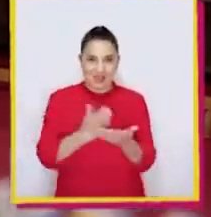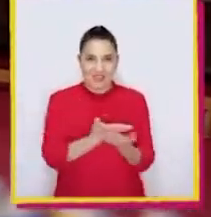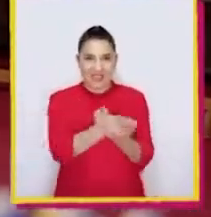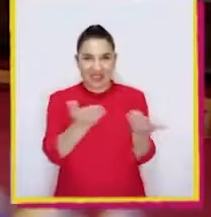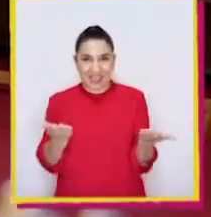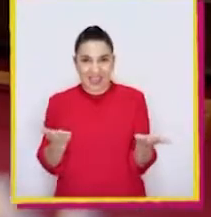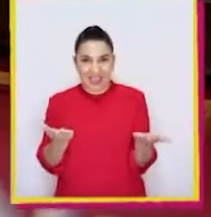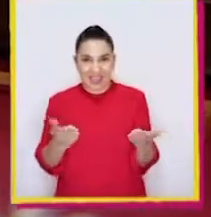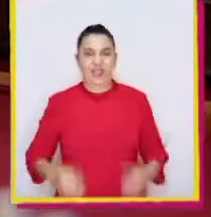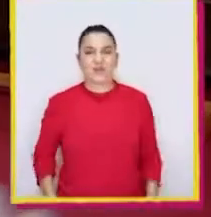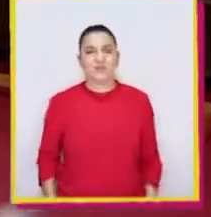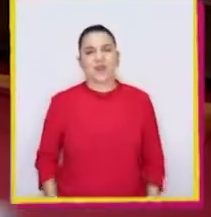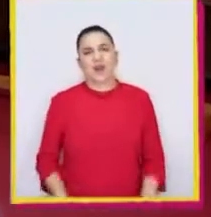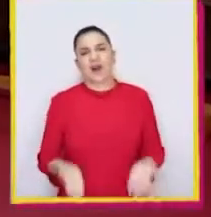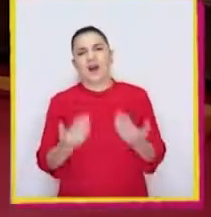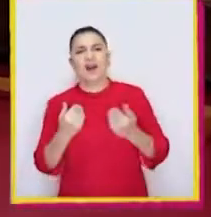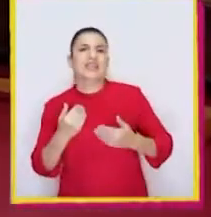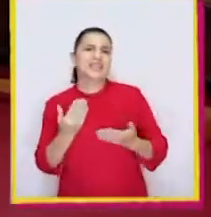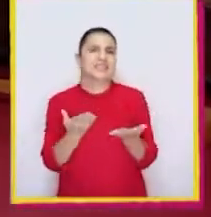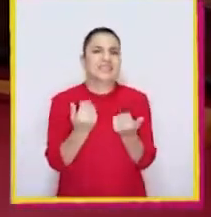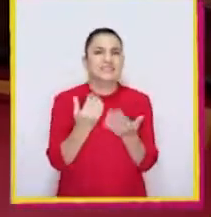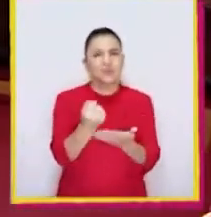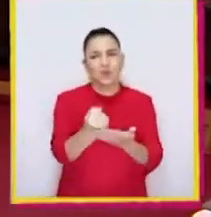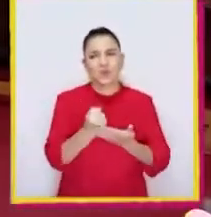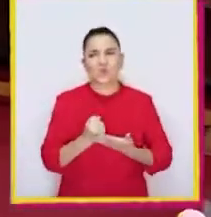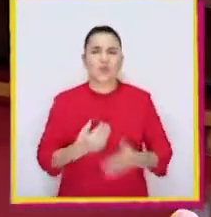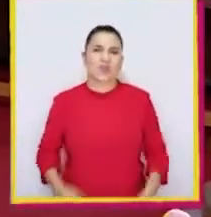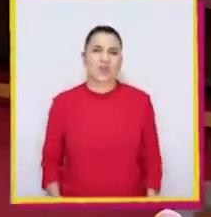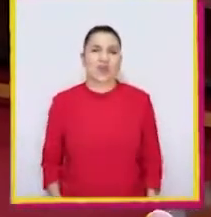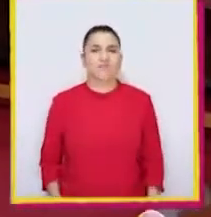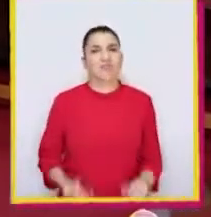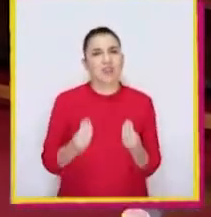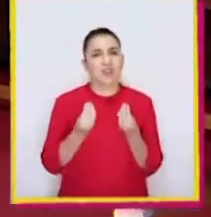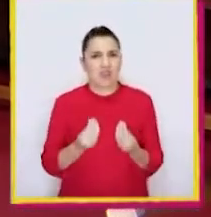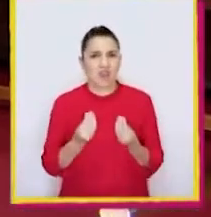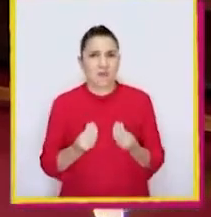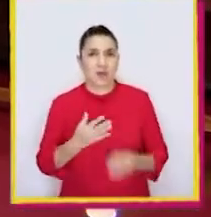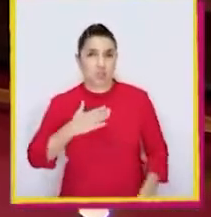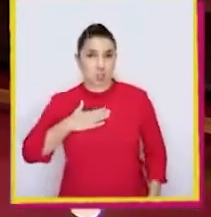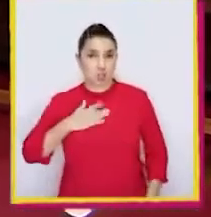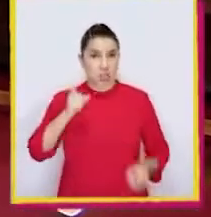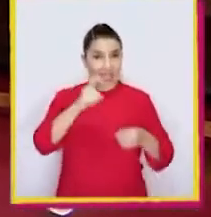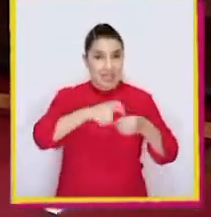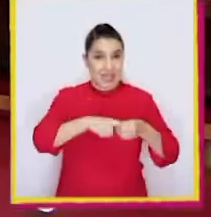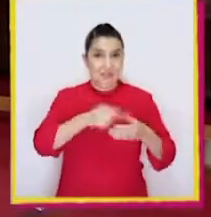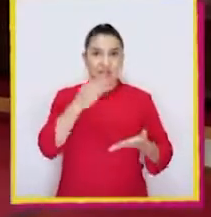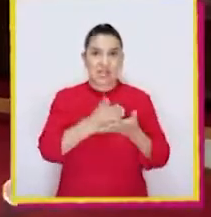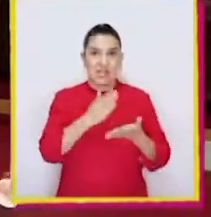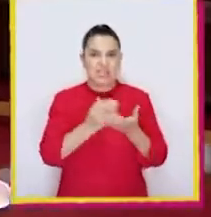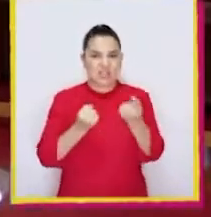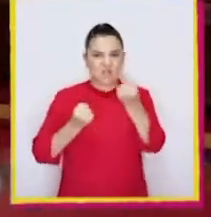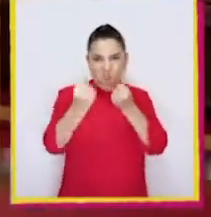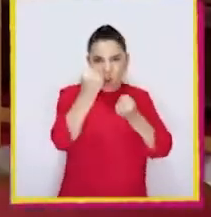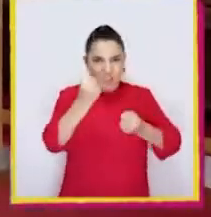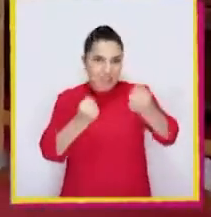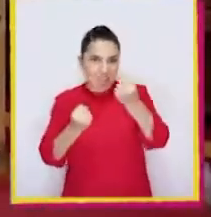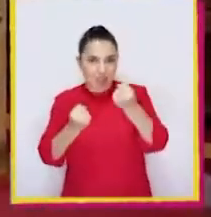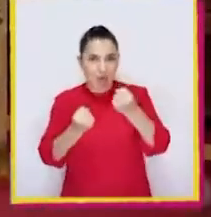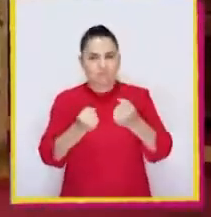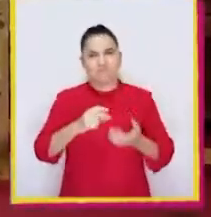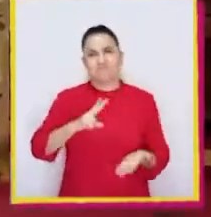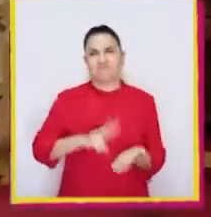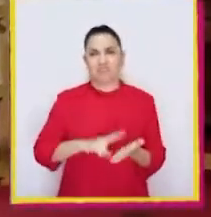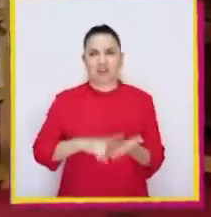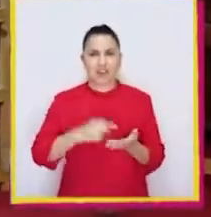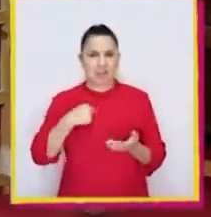Nere, ¿cómo están? Hoy necesito su ayuda. Lo que pasa es que me inscribí en clases de boxeo. Y